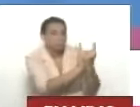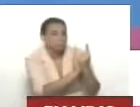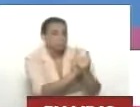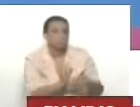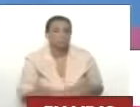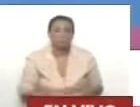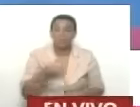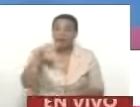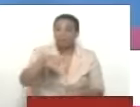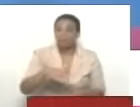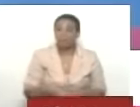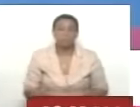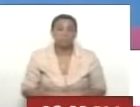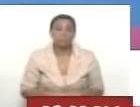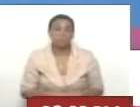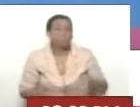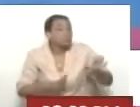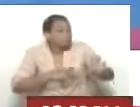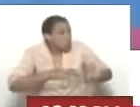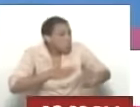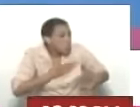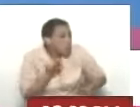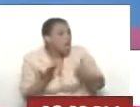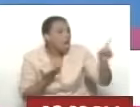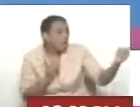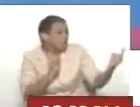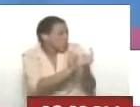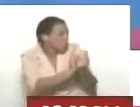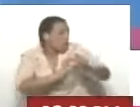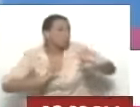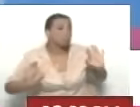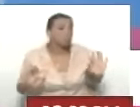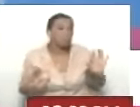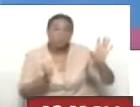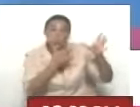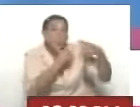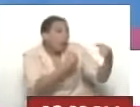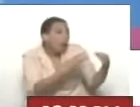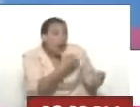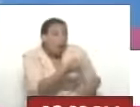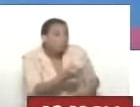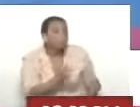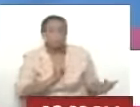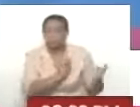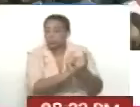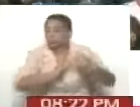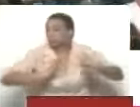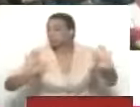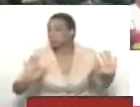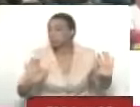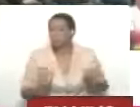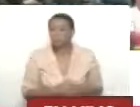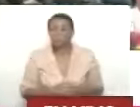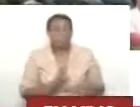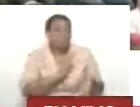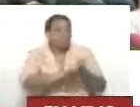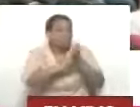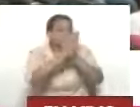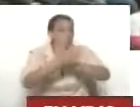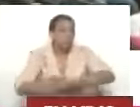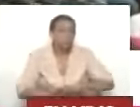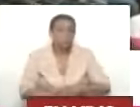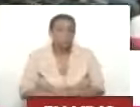En caraqueño, si tú quieres, yo quiero. Si tú no quieres, yo no quiero. Punto final.